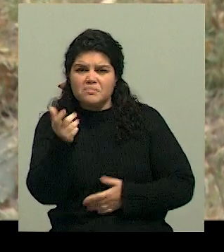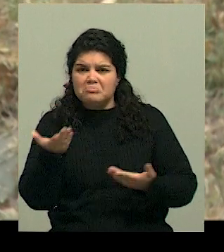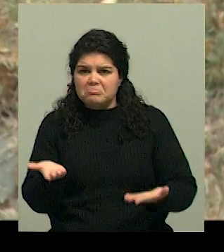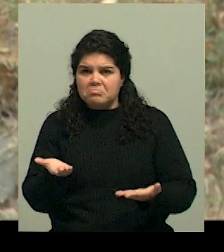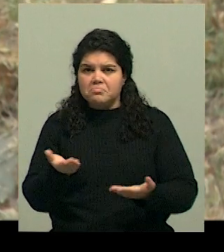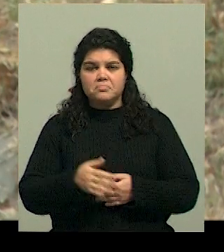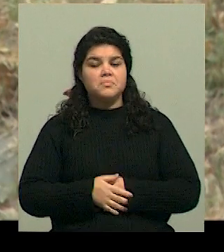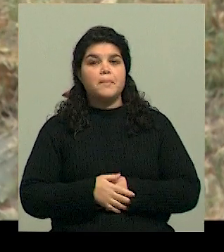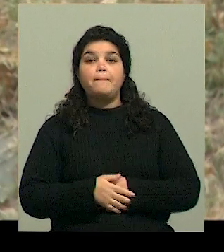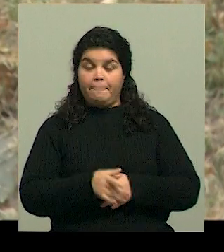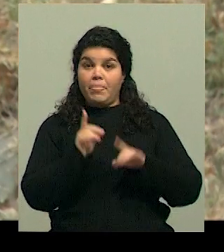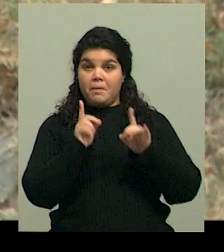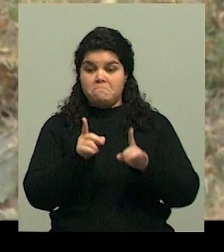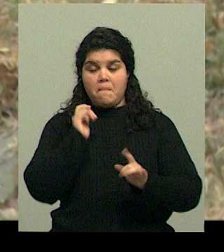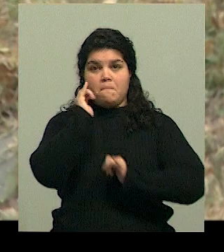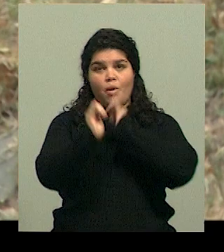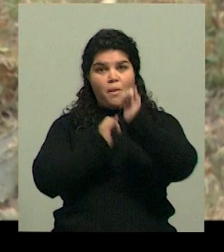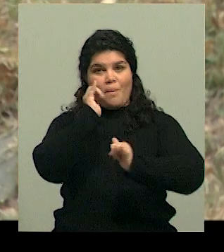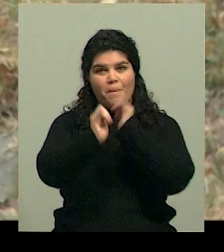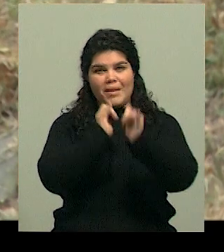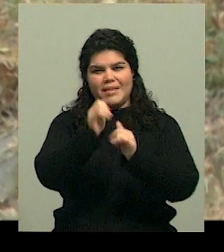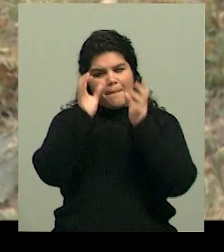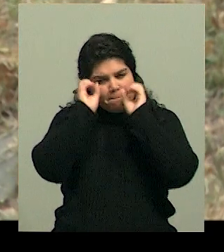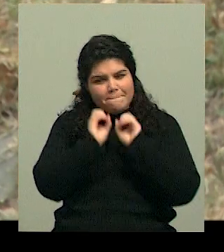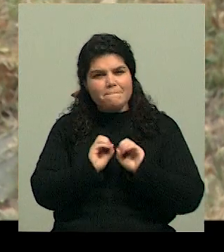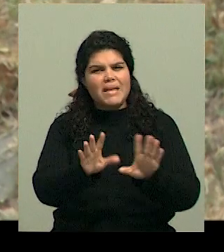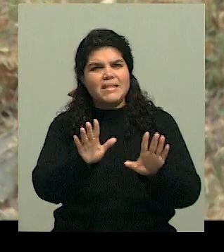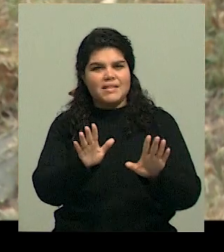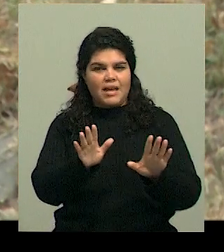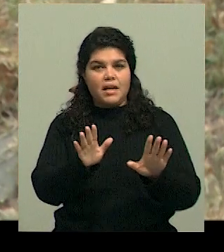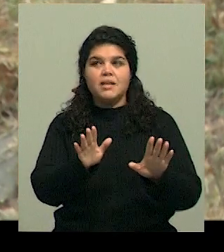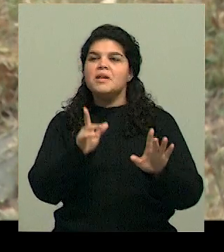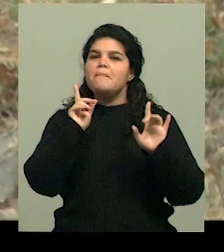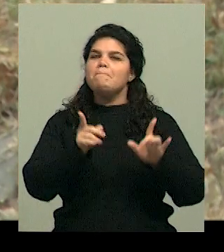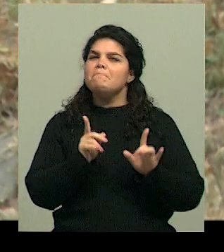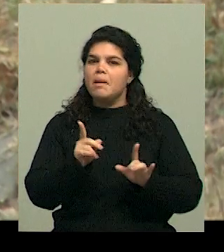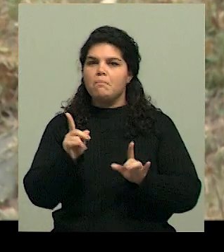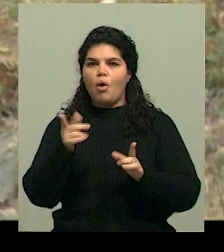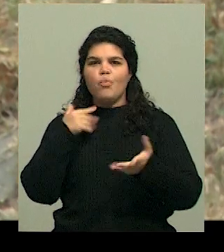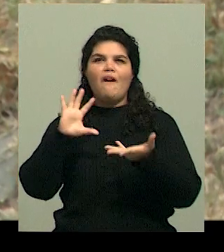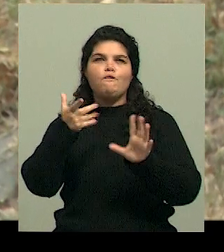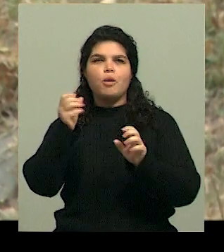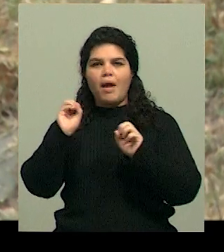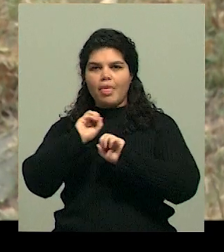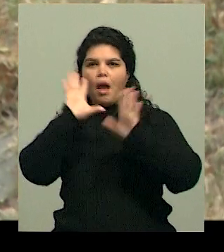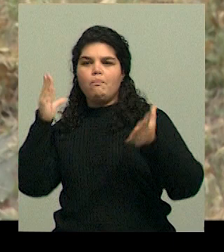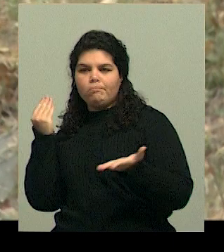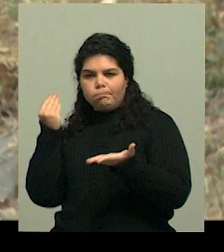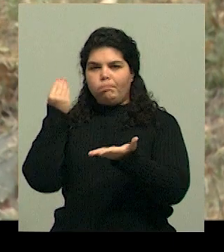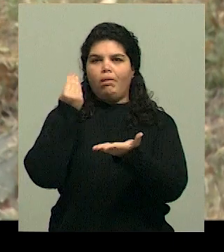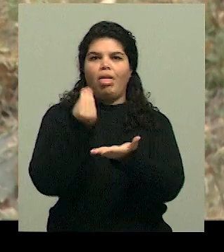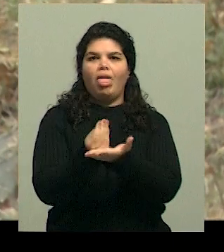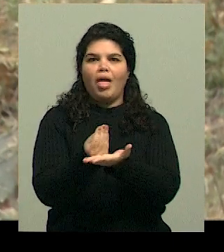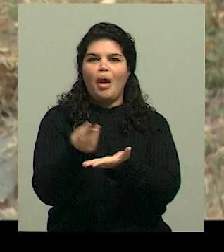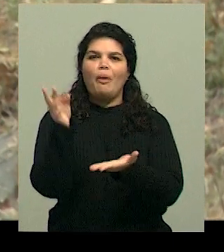para empezar, es importante decir que esto de la aparición de una mujer en un billete,